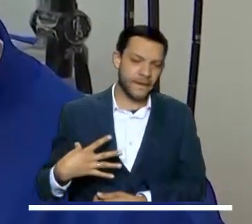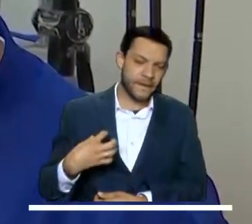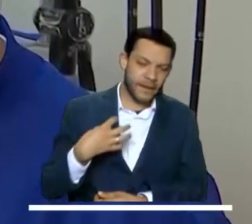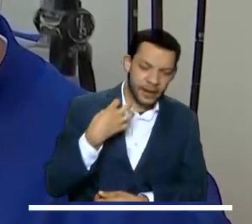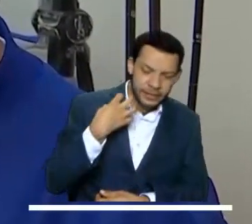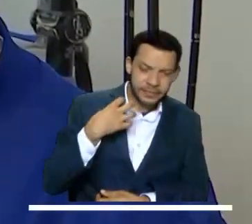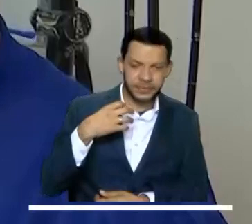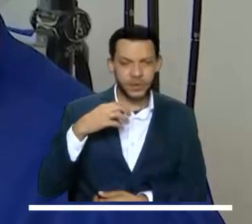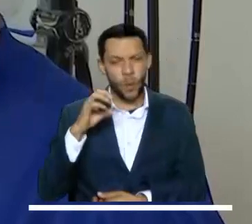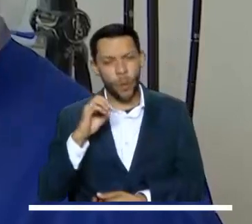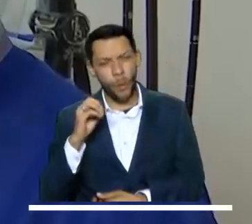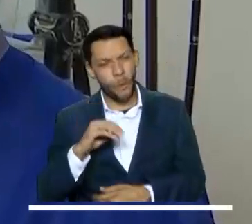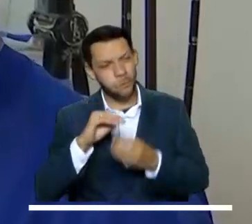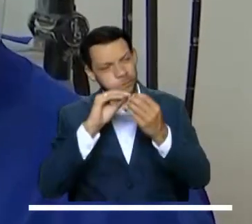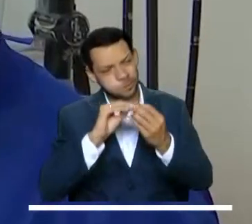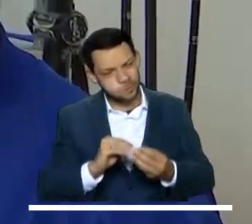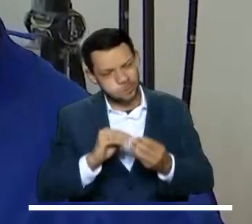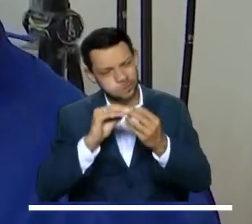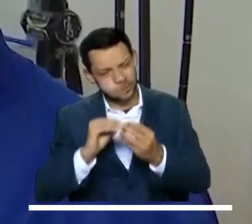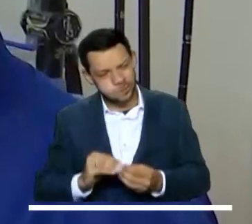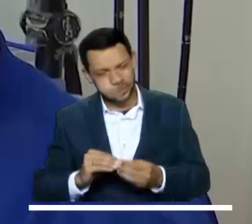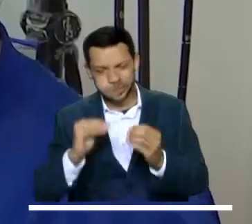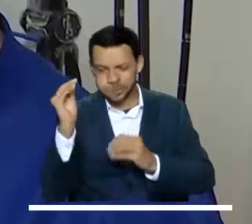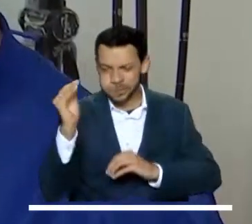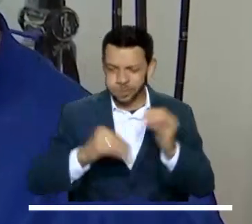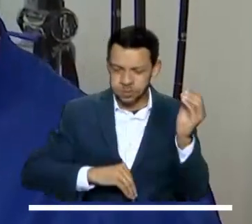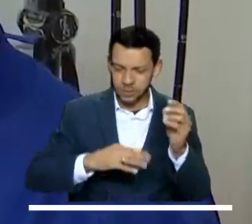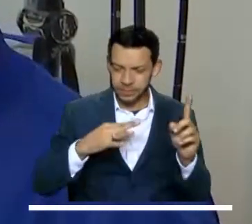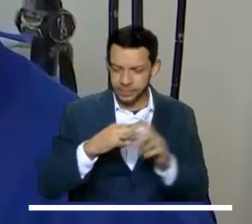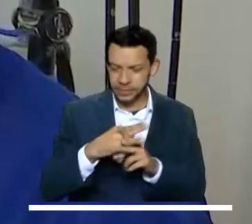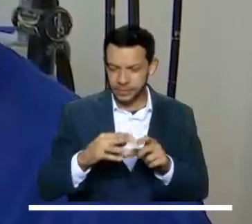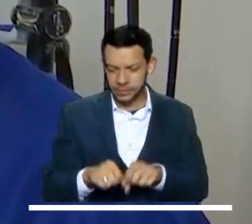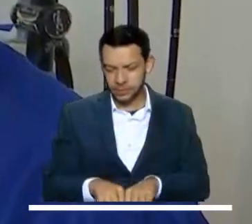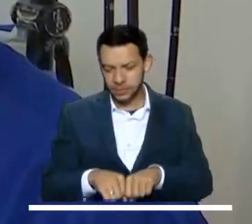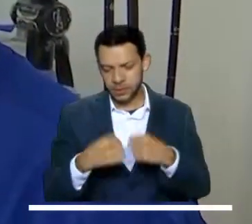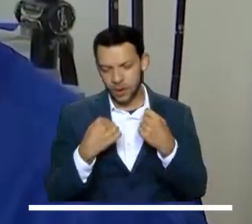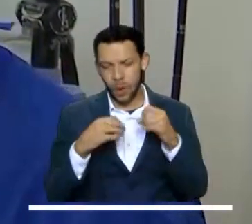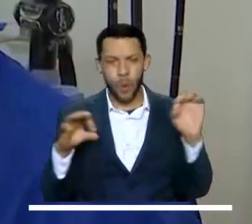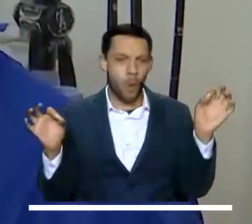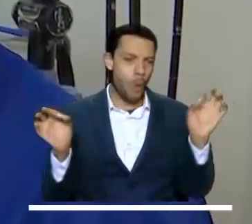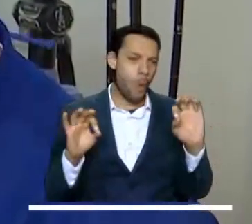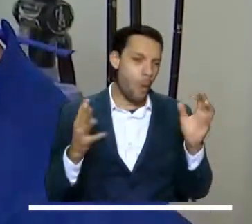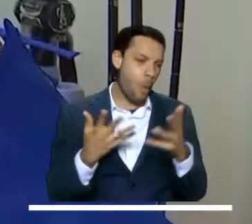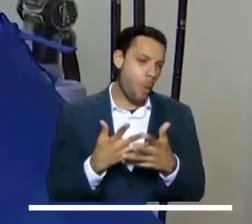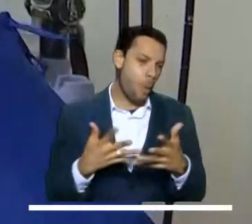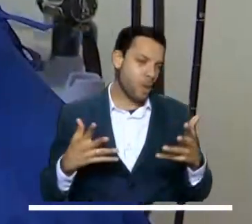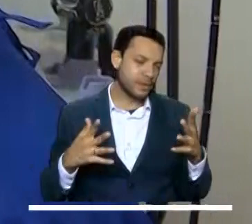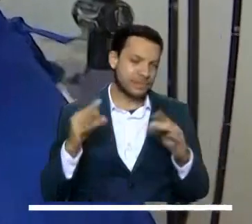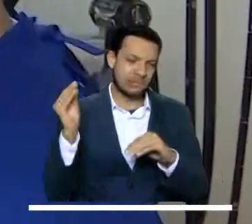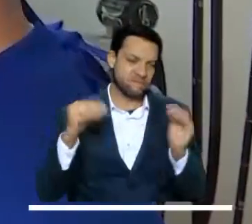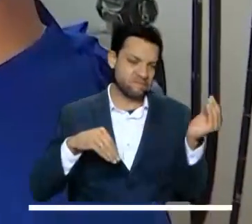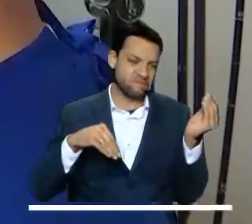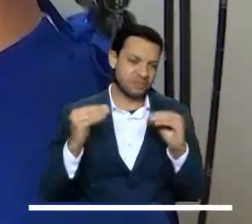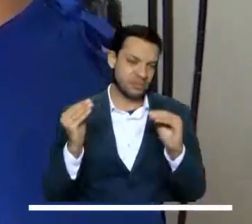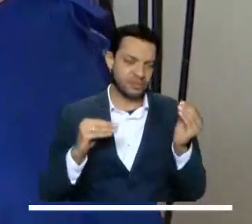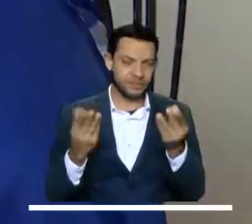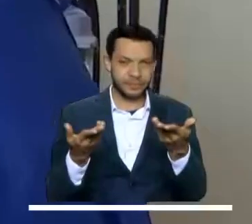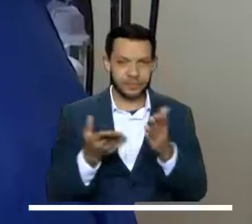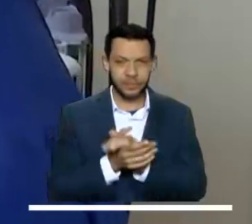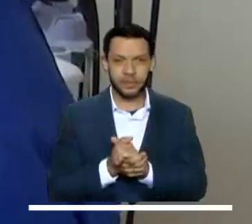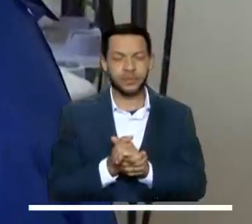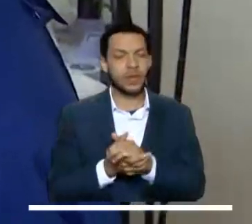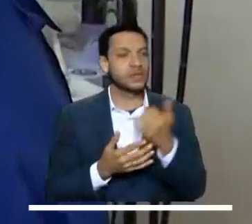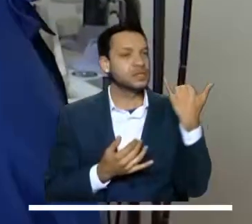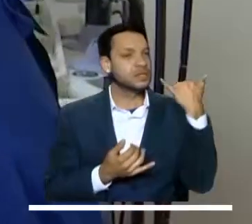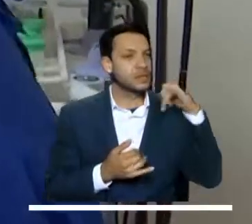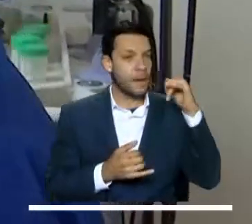tipo estructural o si tiene displasia, metaplasia o si tiene la presencia de la bacteria Helicobacter pylori. Bueno, ya lo